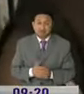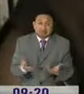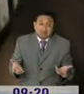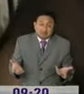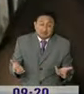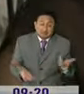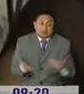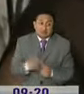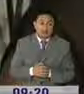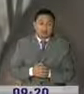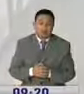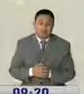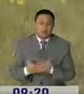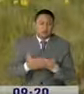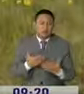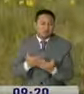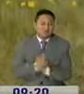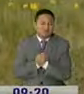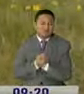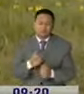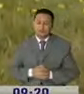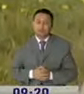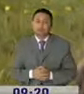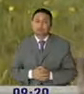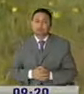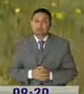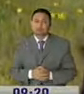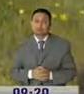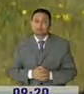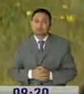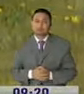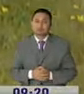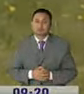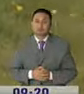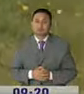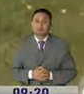sea, es incondicional. Informó Andrea Valareso.